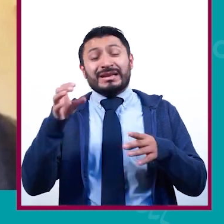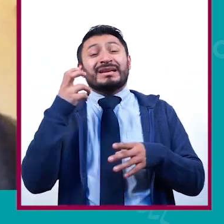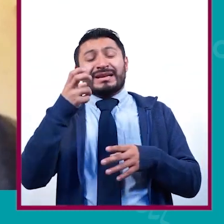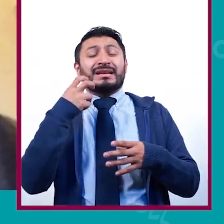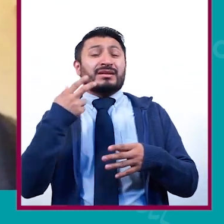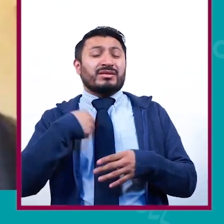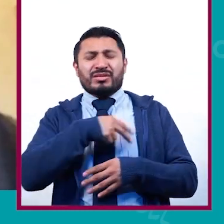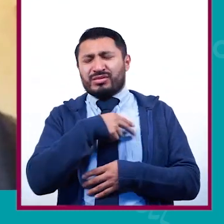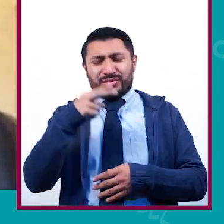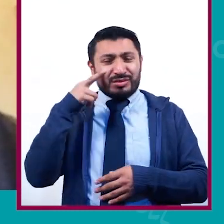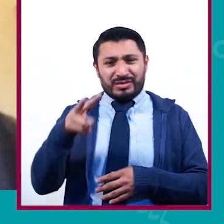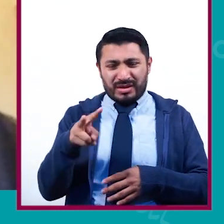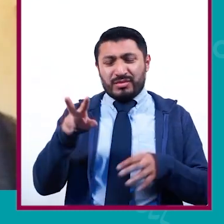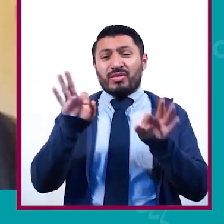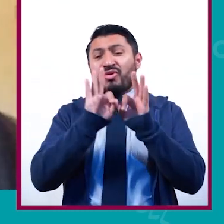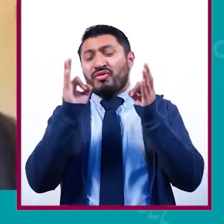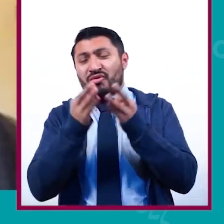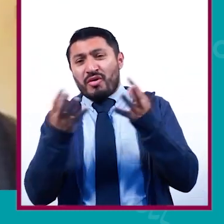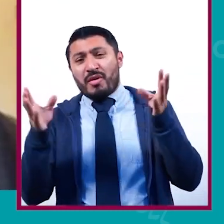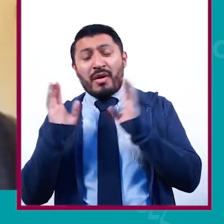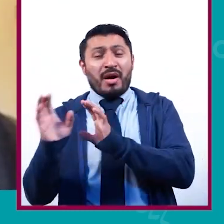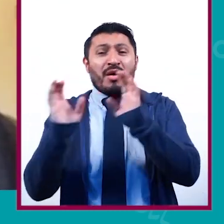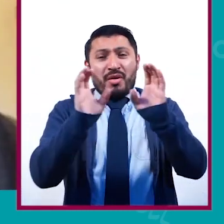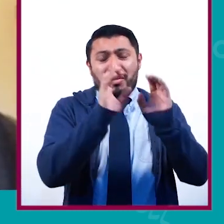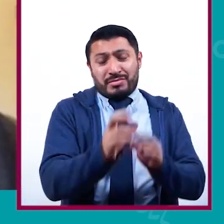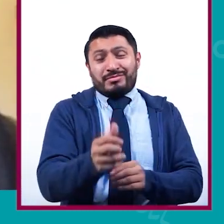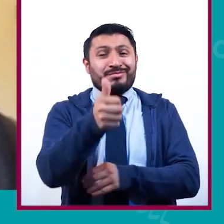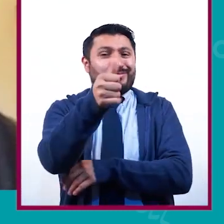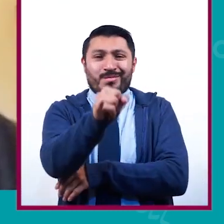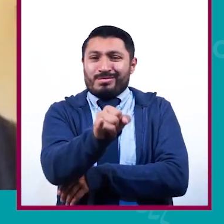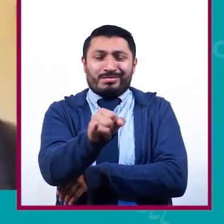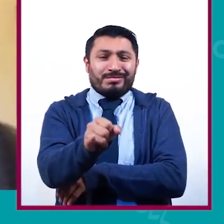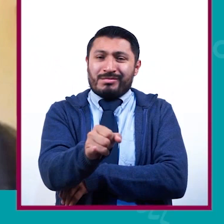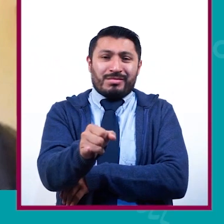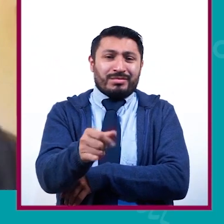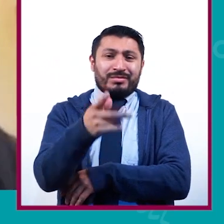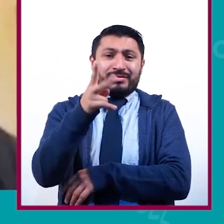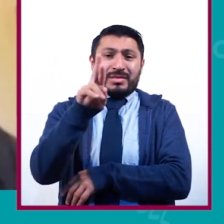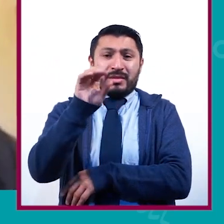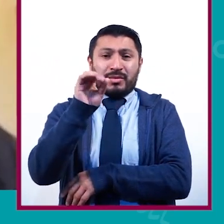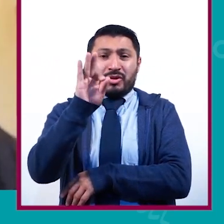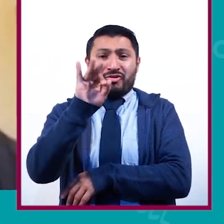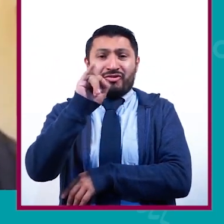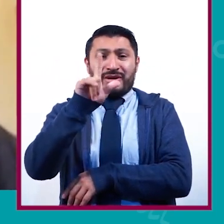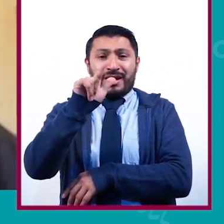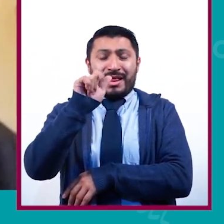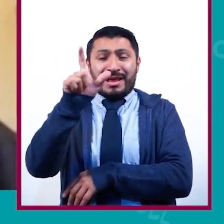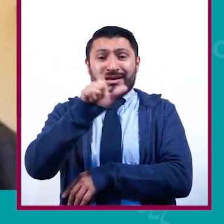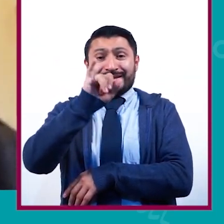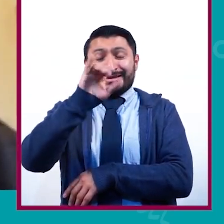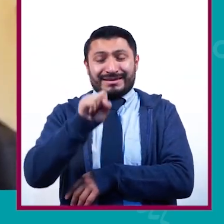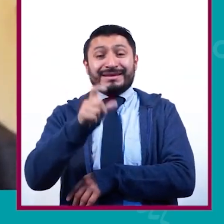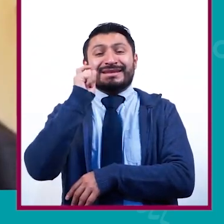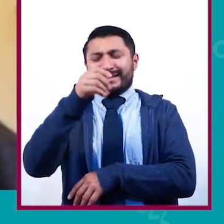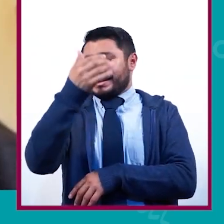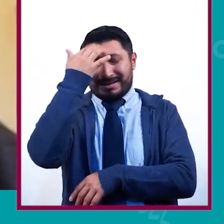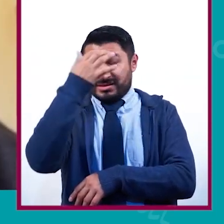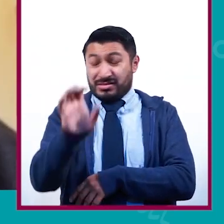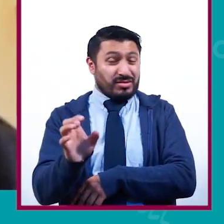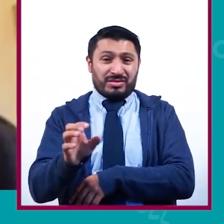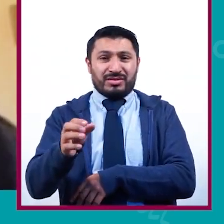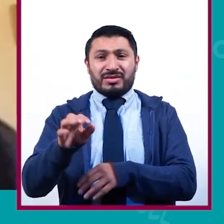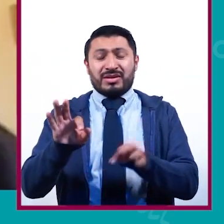forma de cuidarse es precisamente con profilaxis. Es decir, cuando no se sabe el mecanismo de interacción de los virus